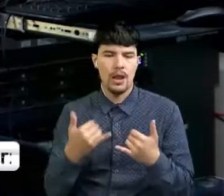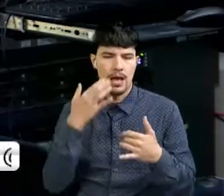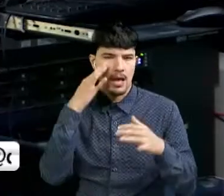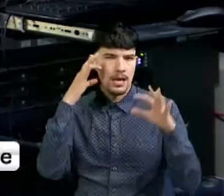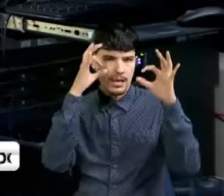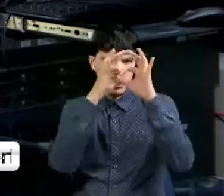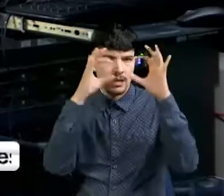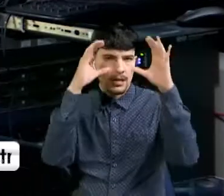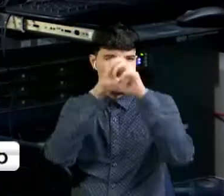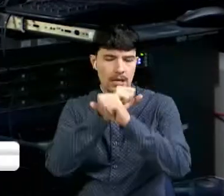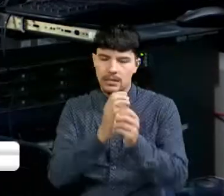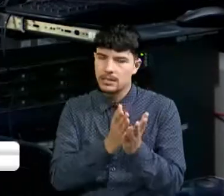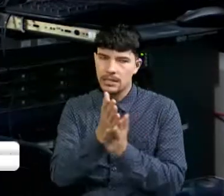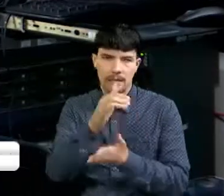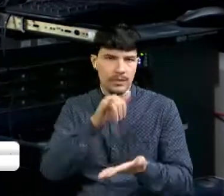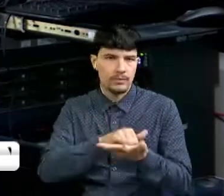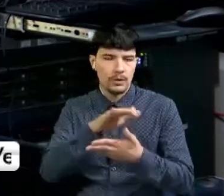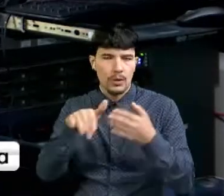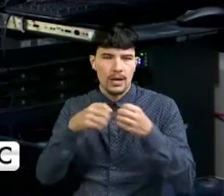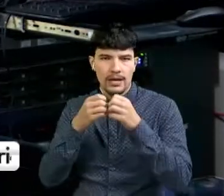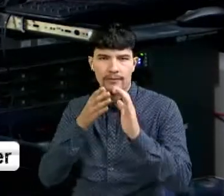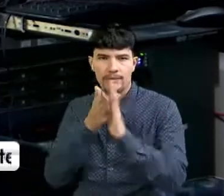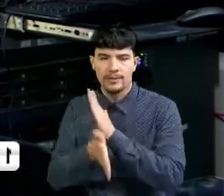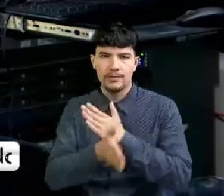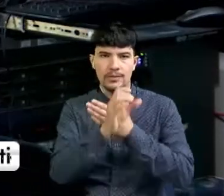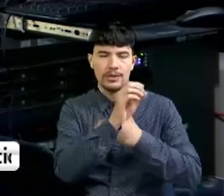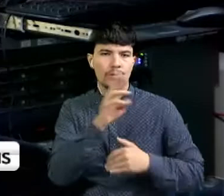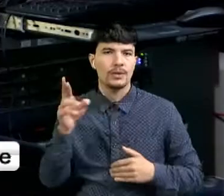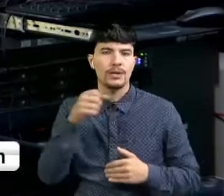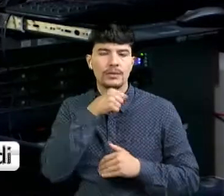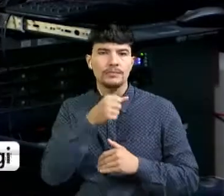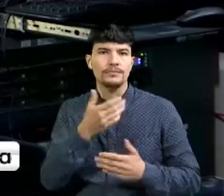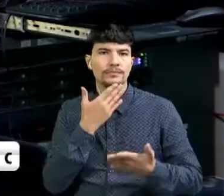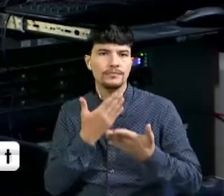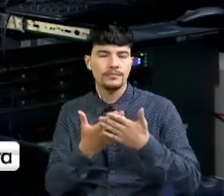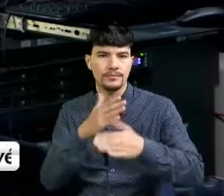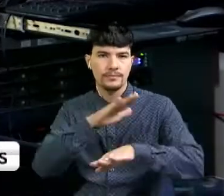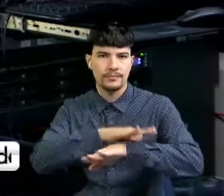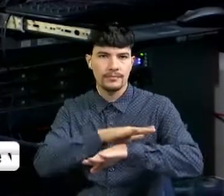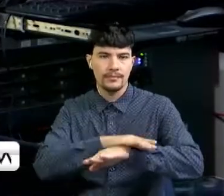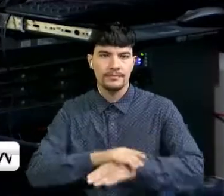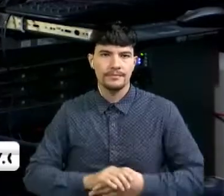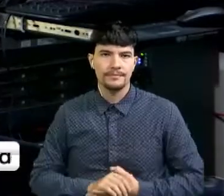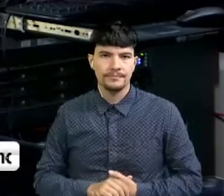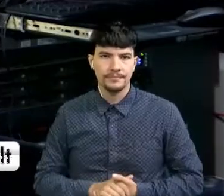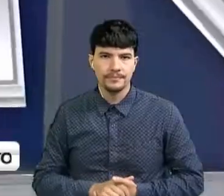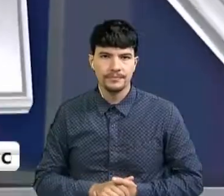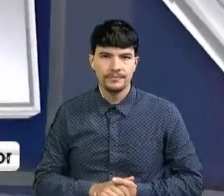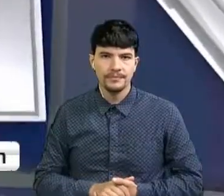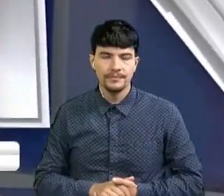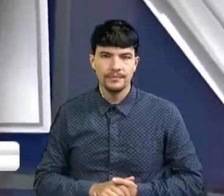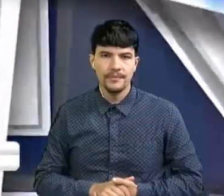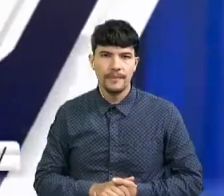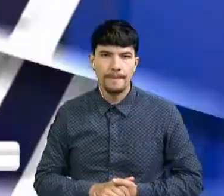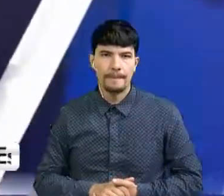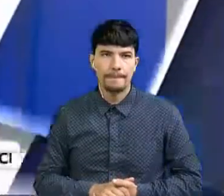semana para traer el acontecer del área metropolitana. La cámara de Alexander Pavón, este fue un informe para Oriente Noticias de Yair Lagos.